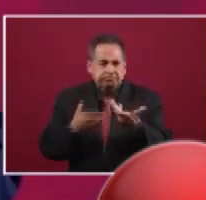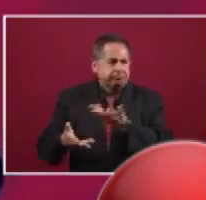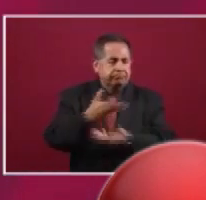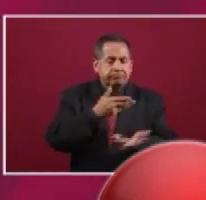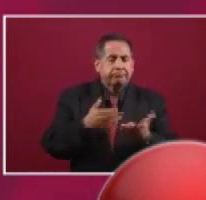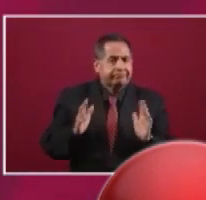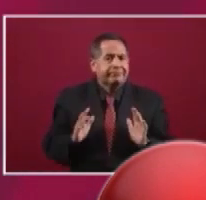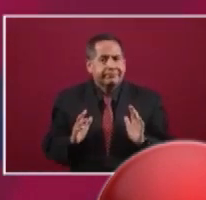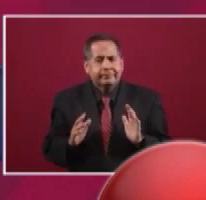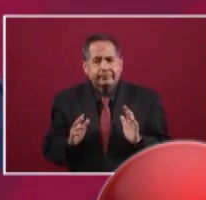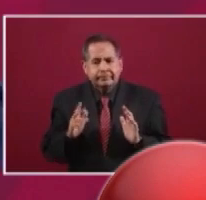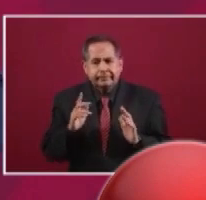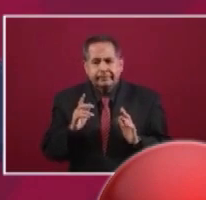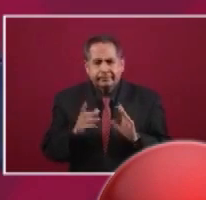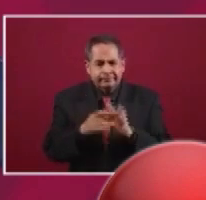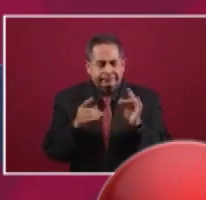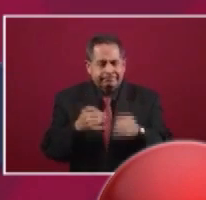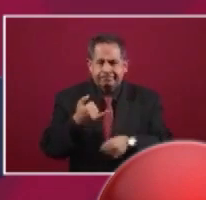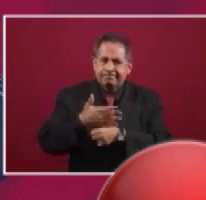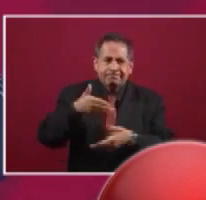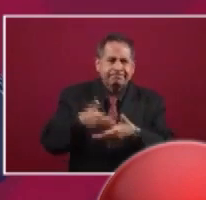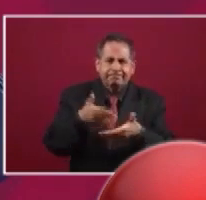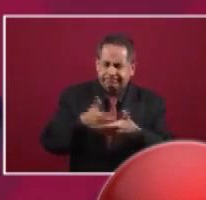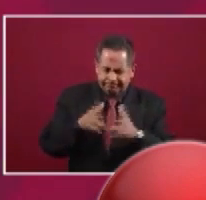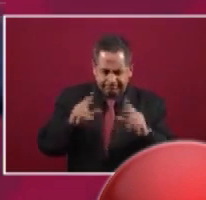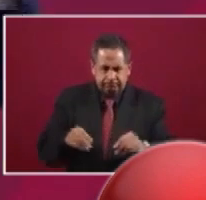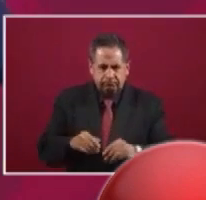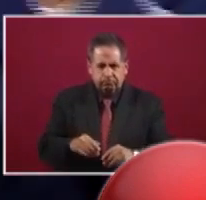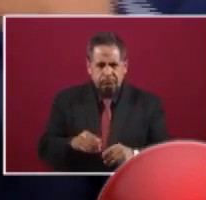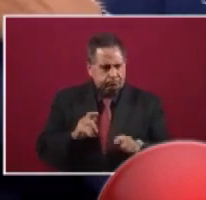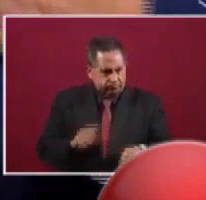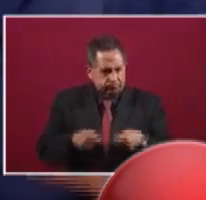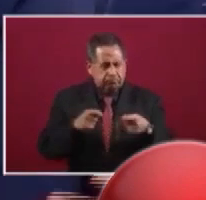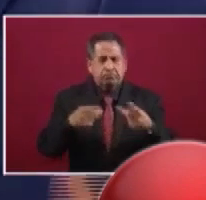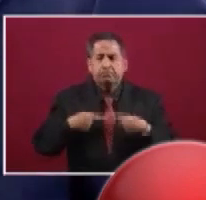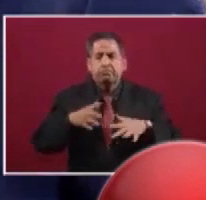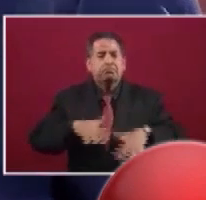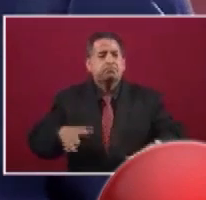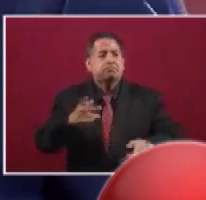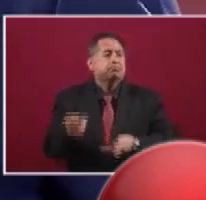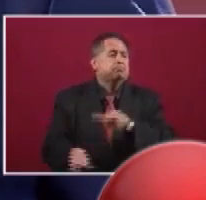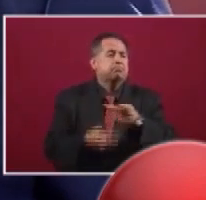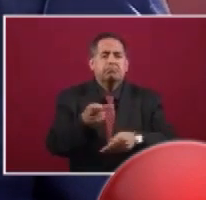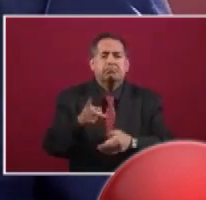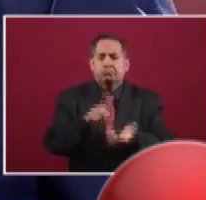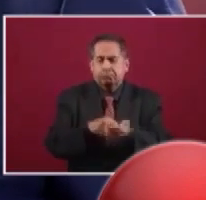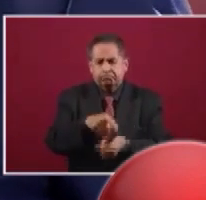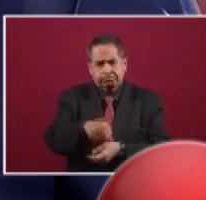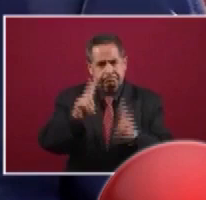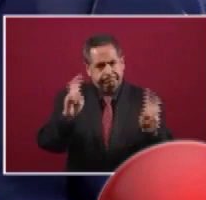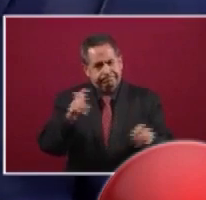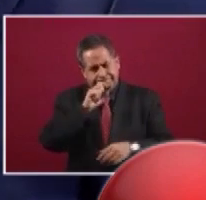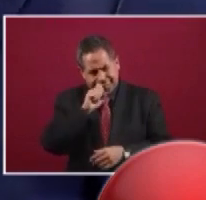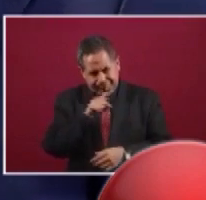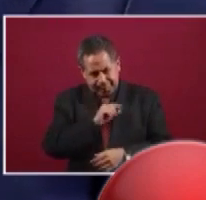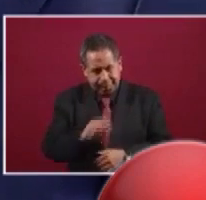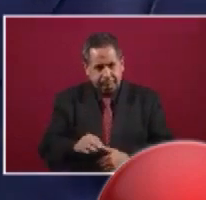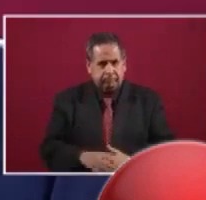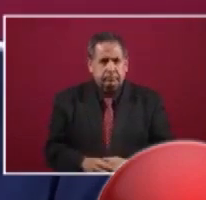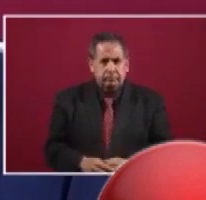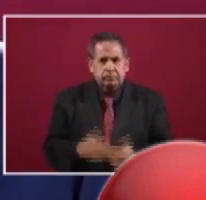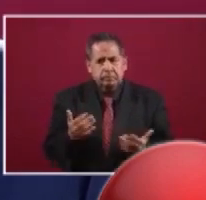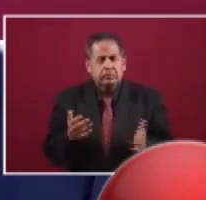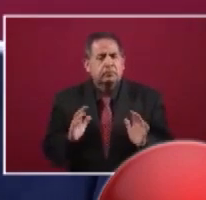ciudadana y que no haya obstáculos, que se le pueda preguntar a la gente sobre este tema